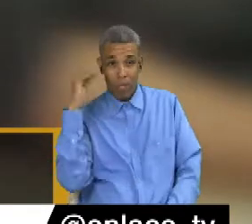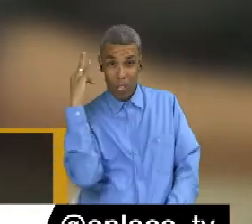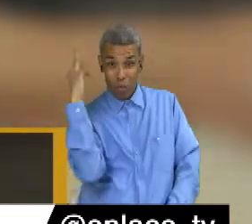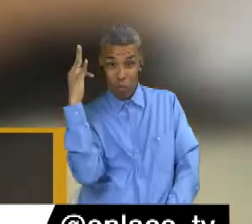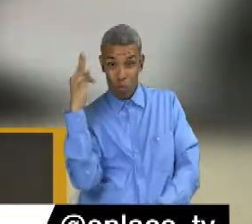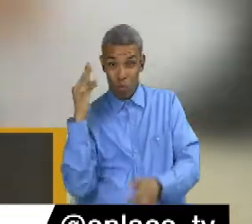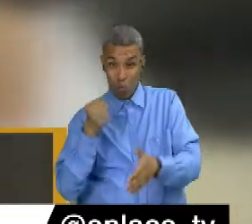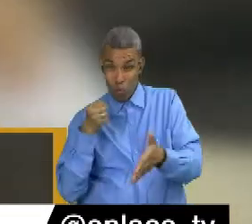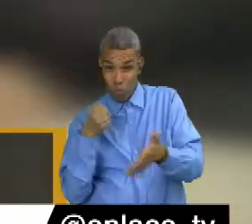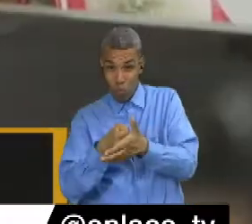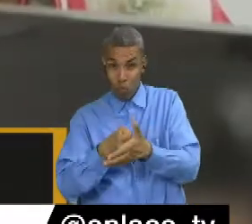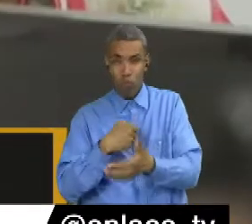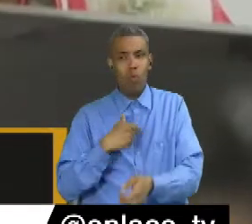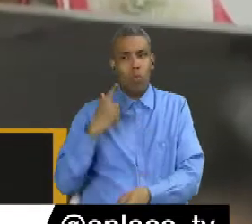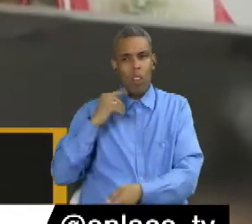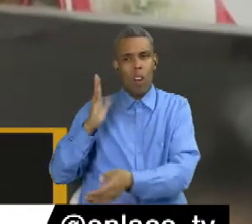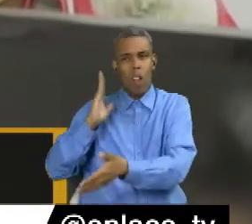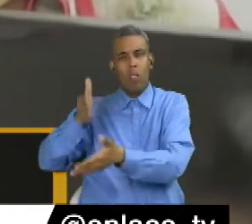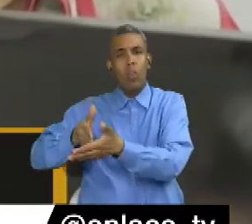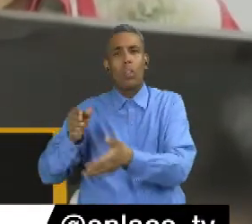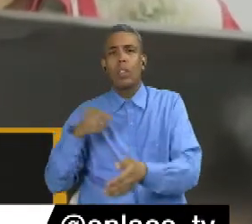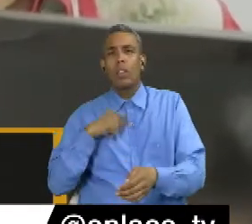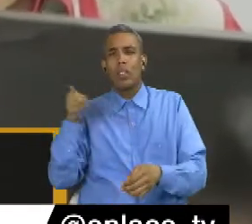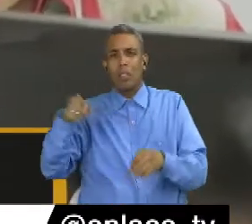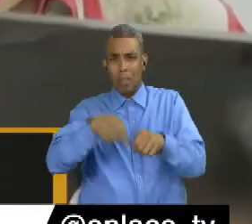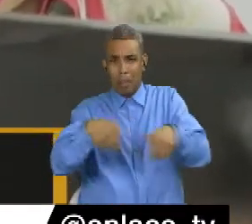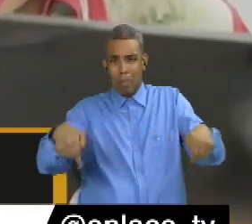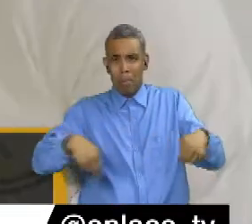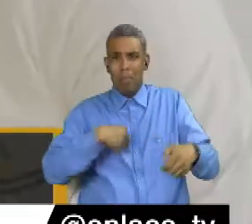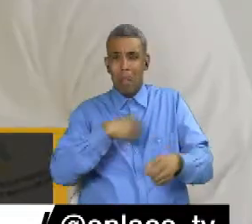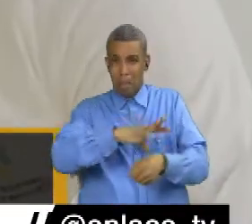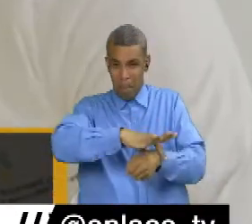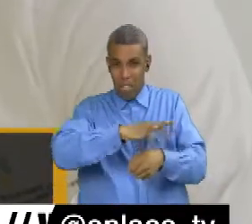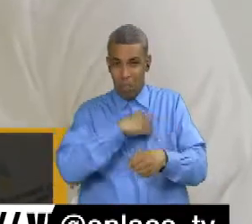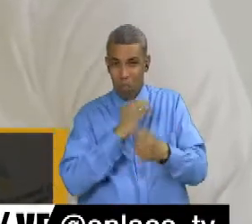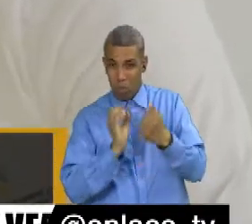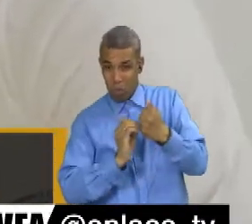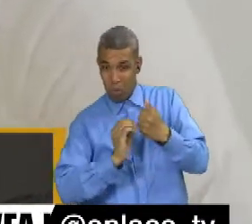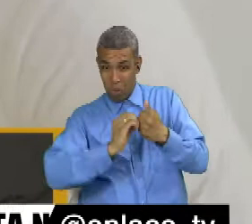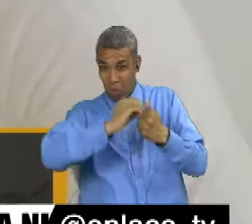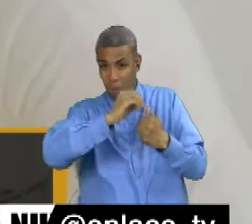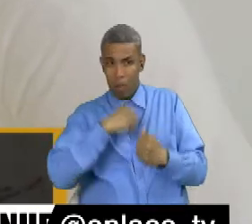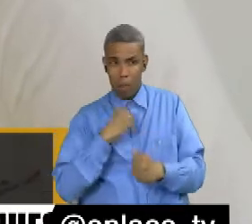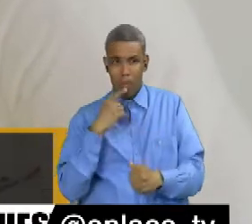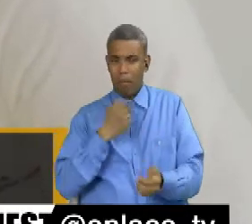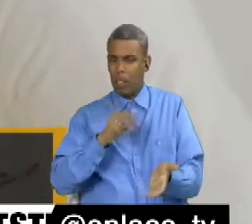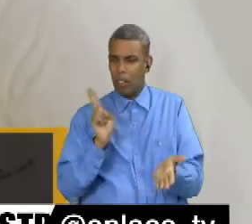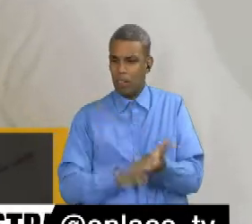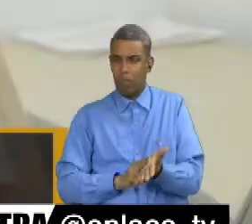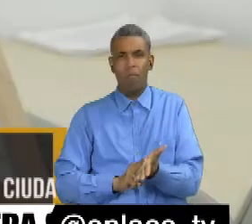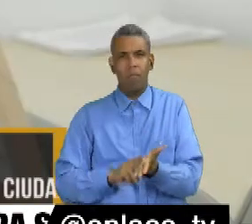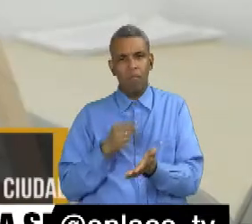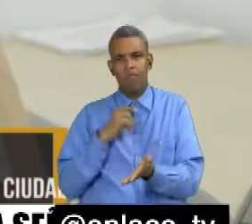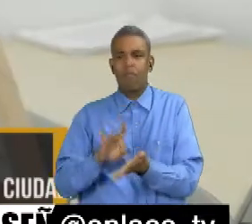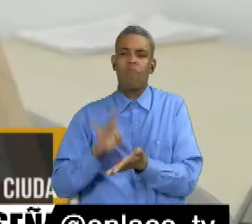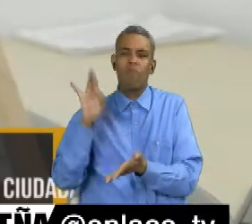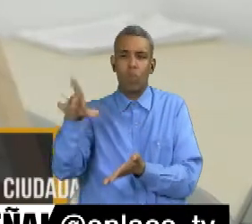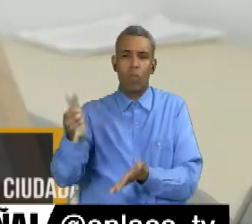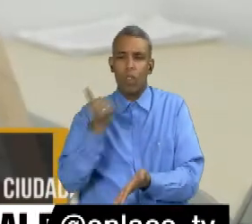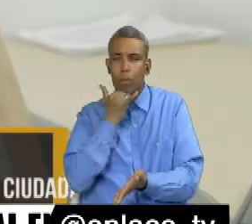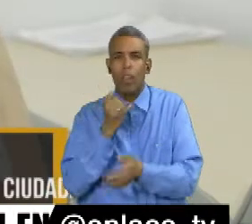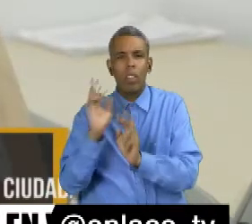fundamentales. Se habló con Comparta EPS y bueno, esta nos respondió de manera poco